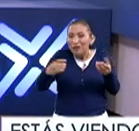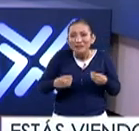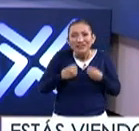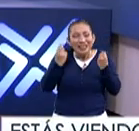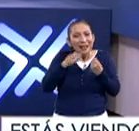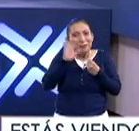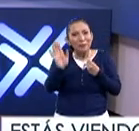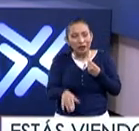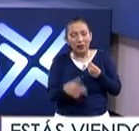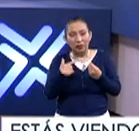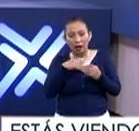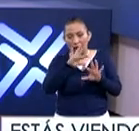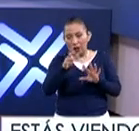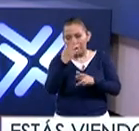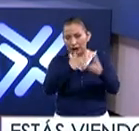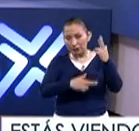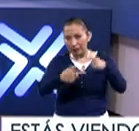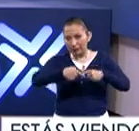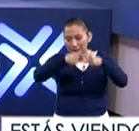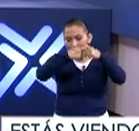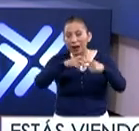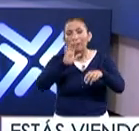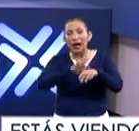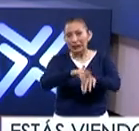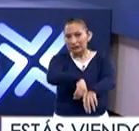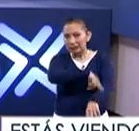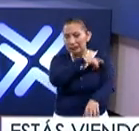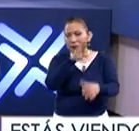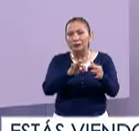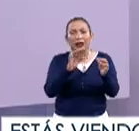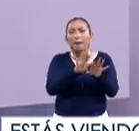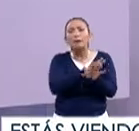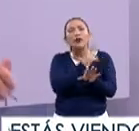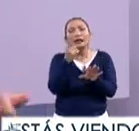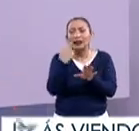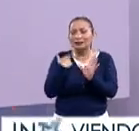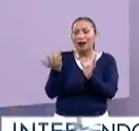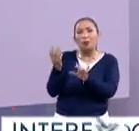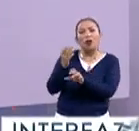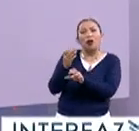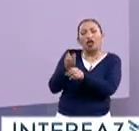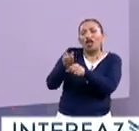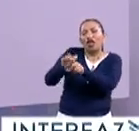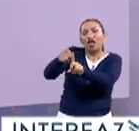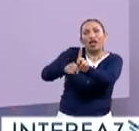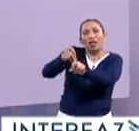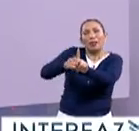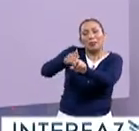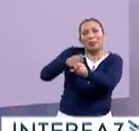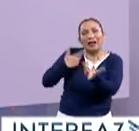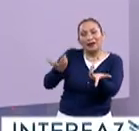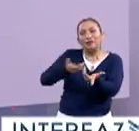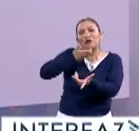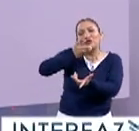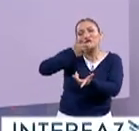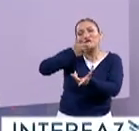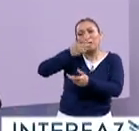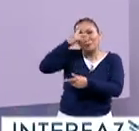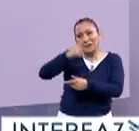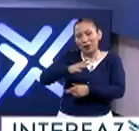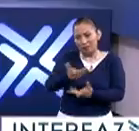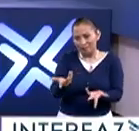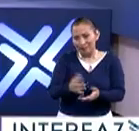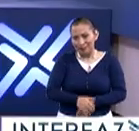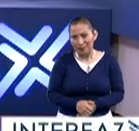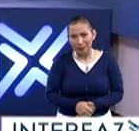su muerte. Me gustaría que al regresar de este corte nos platicara un poco de por qué esta sátira que se utiliza en la tradición mexicana de la muerte, doctor, si